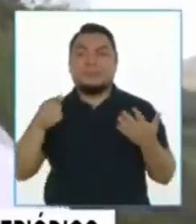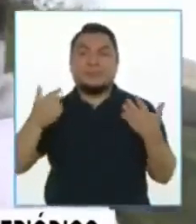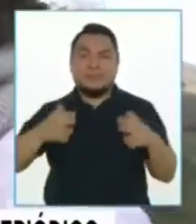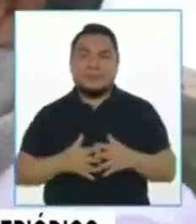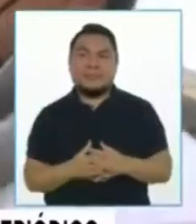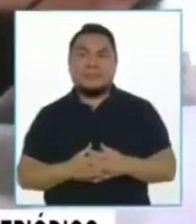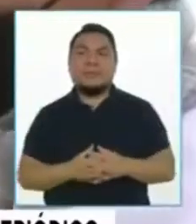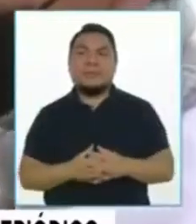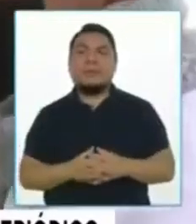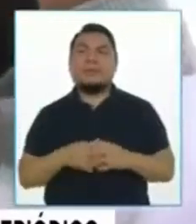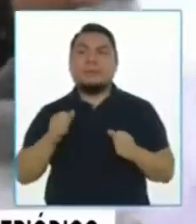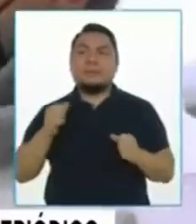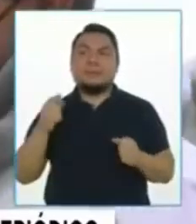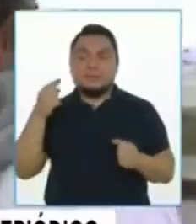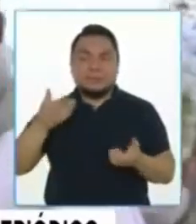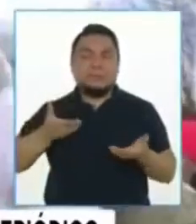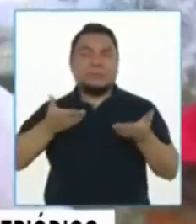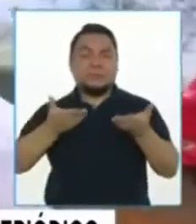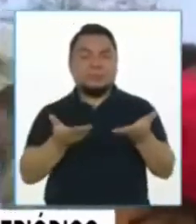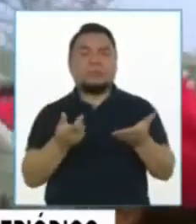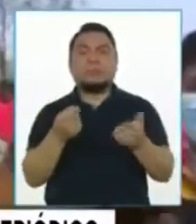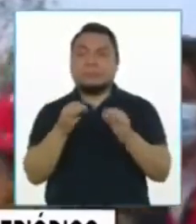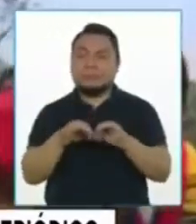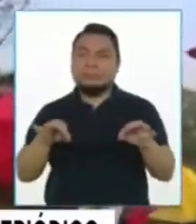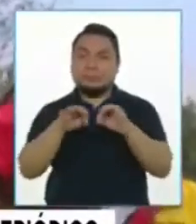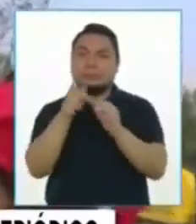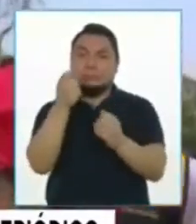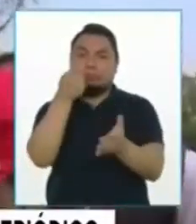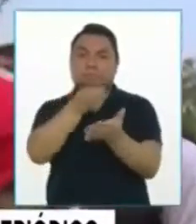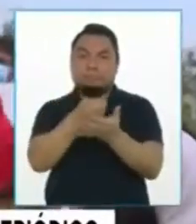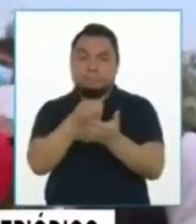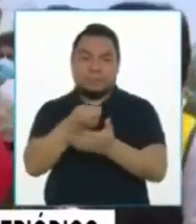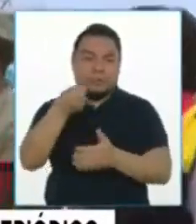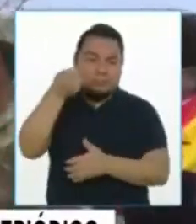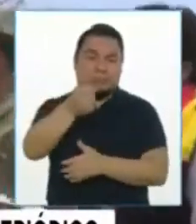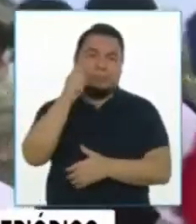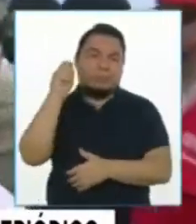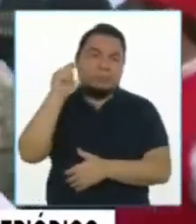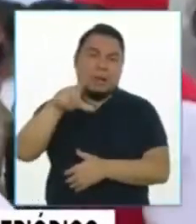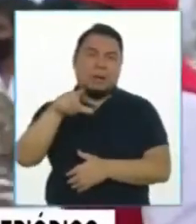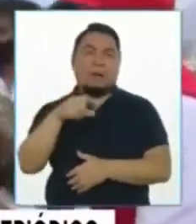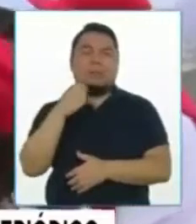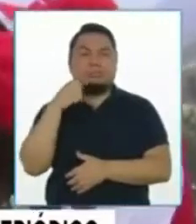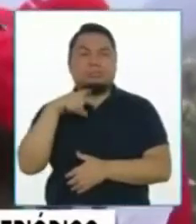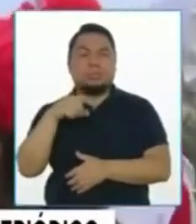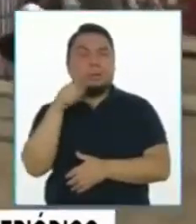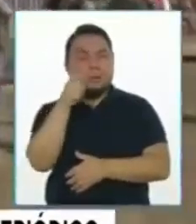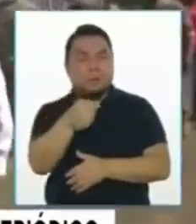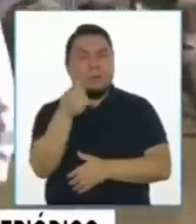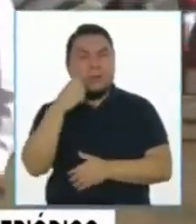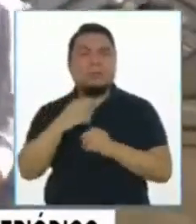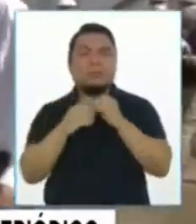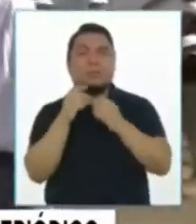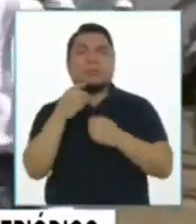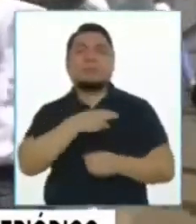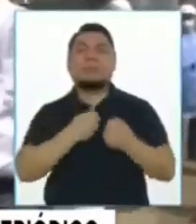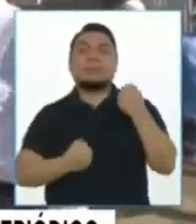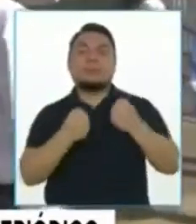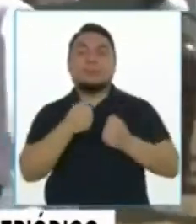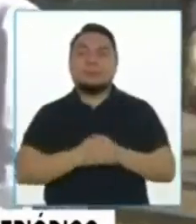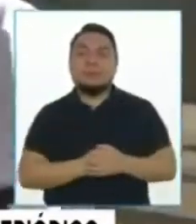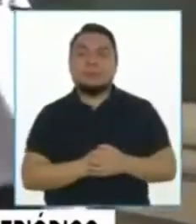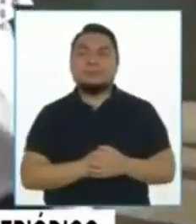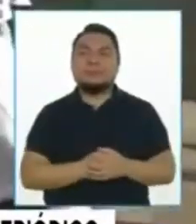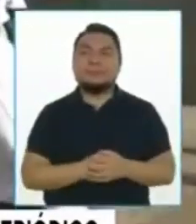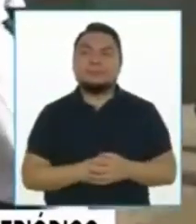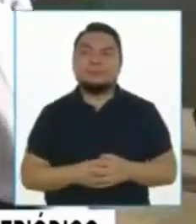está destinando una importante inversión a través de Provías del Ministerio de Transportes. El jefe de Estado ha